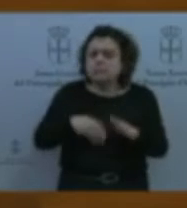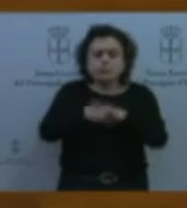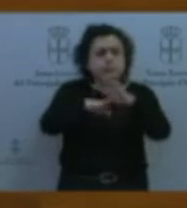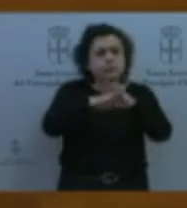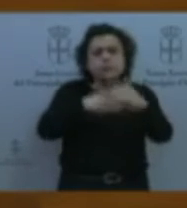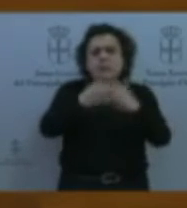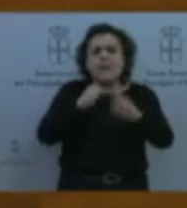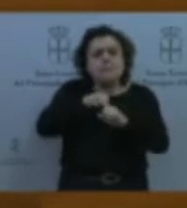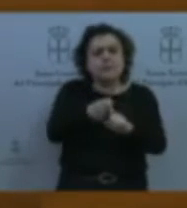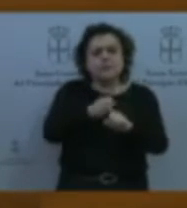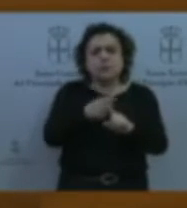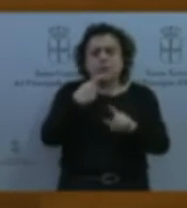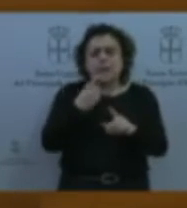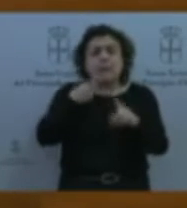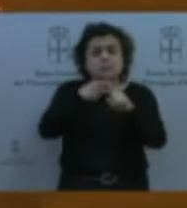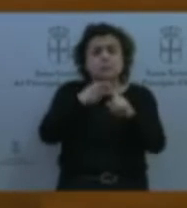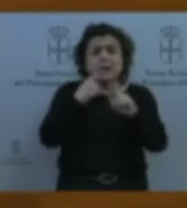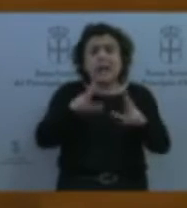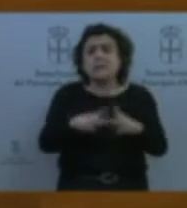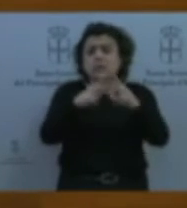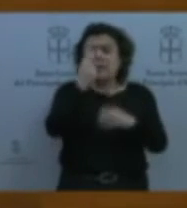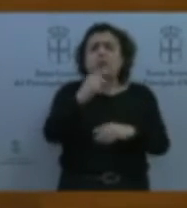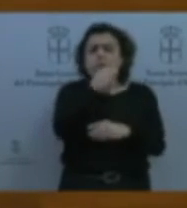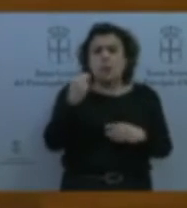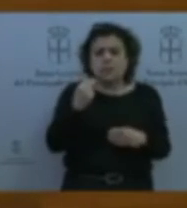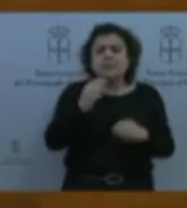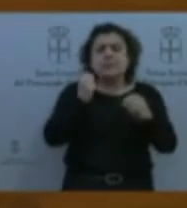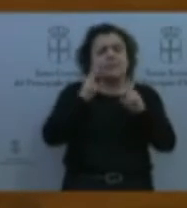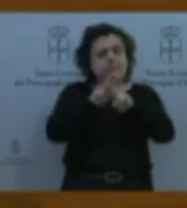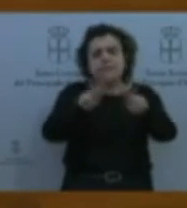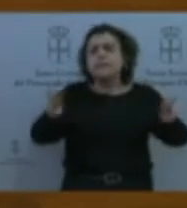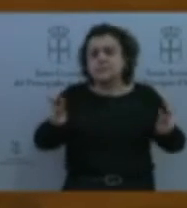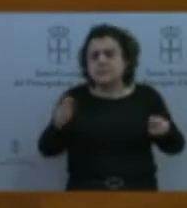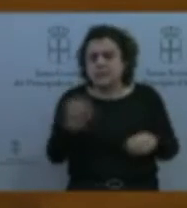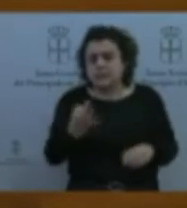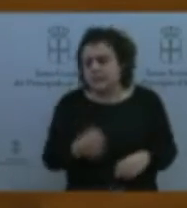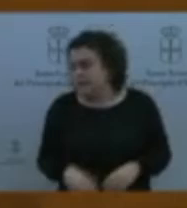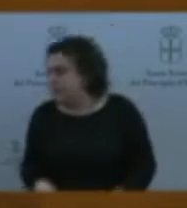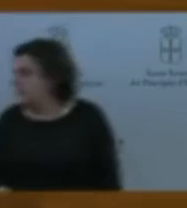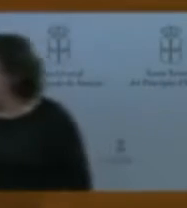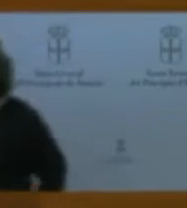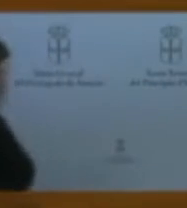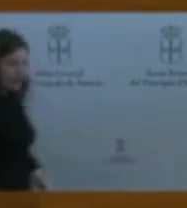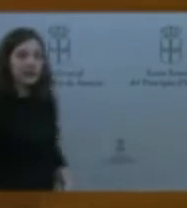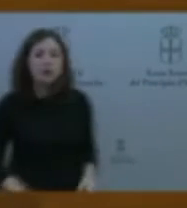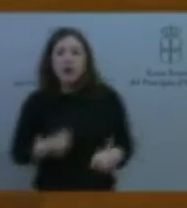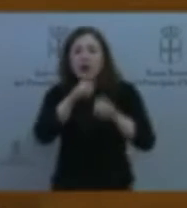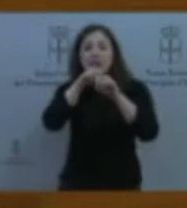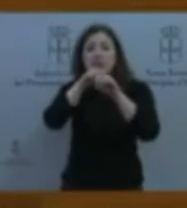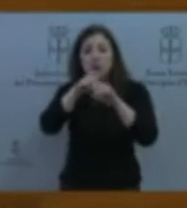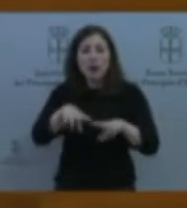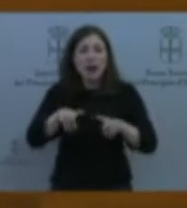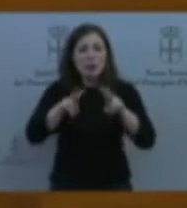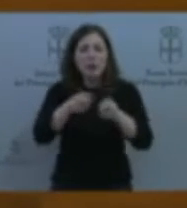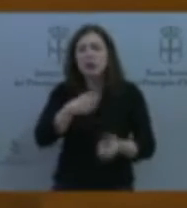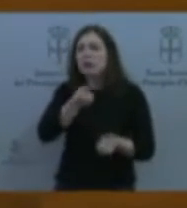se comprometa y, por tanto, hay que visibilizarlo. De aquella historia que les contaba al principio de cómo vivían las mujeres, nuestras abuelas, nuestras